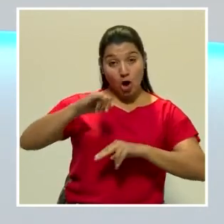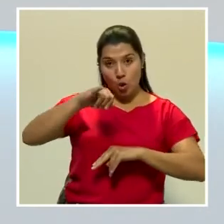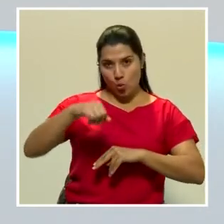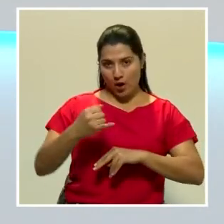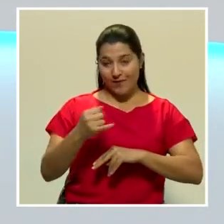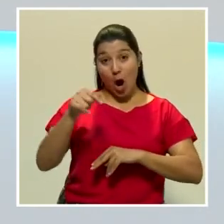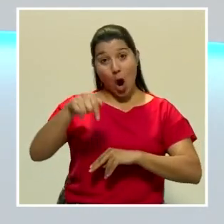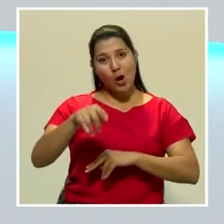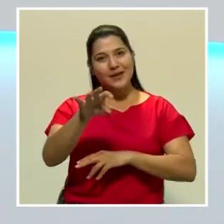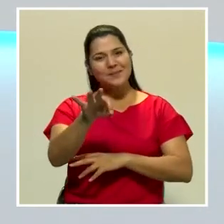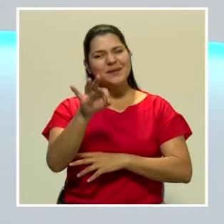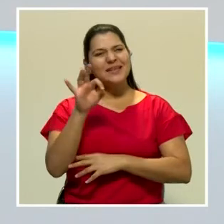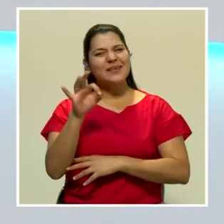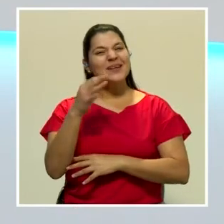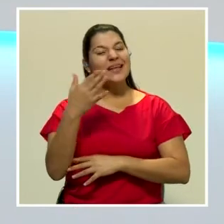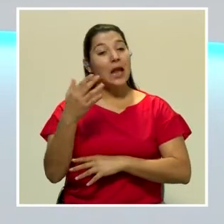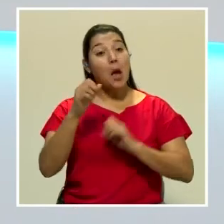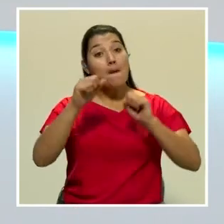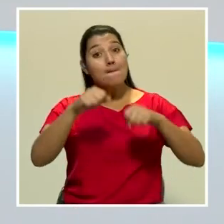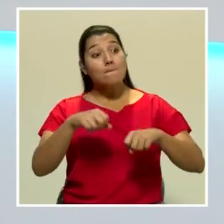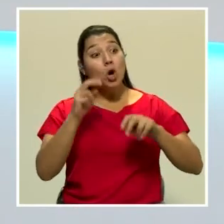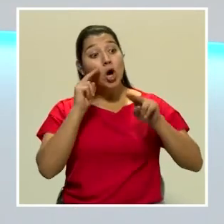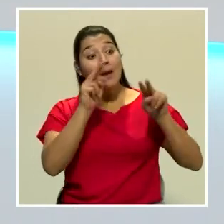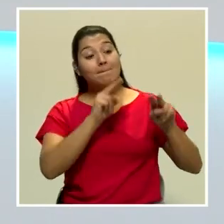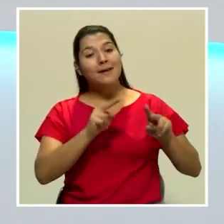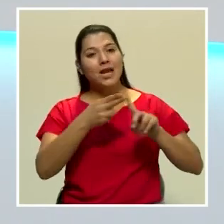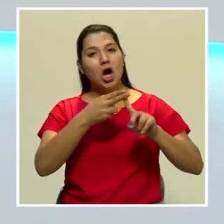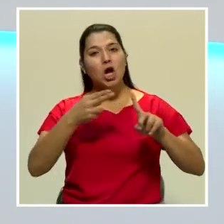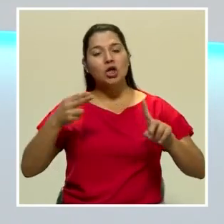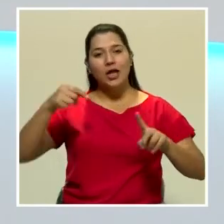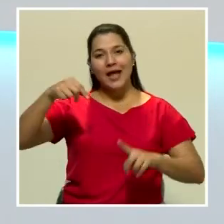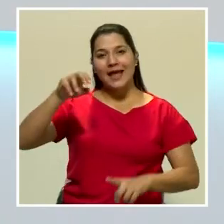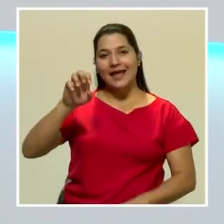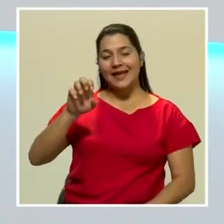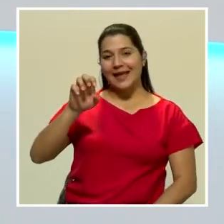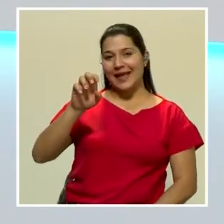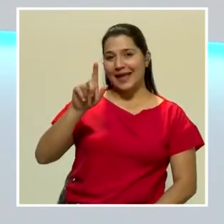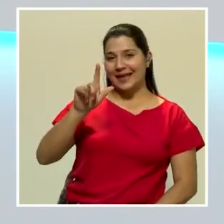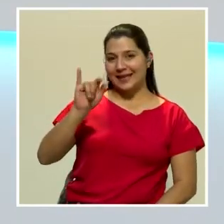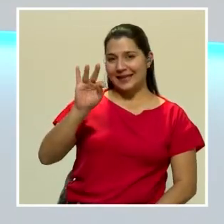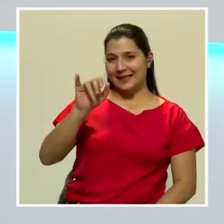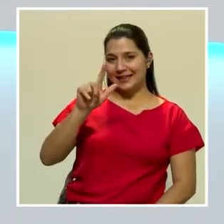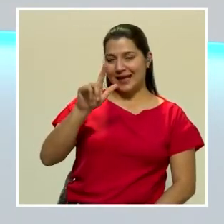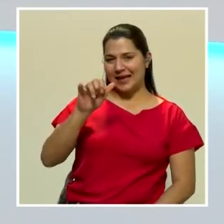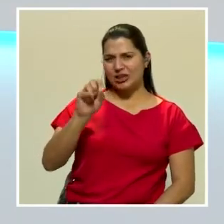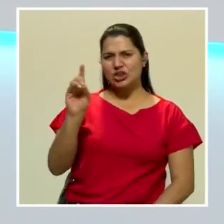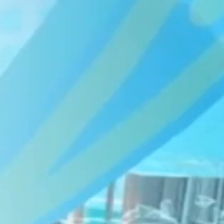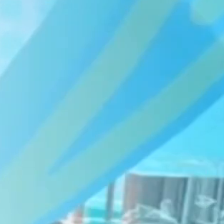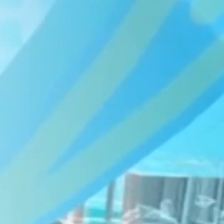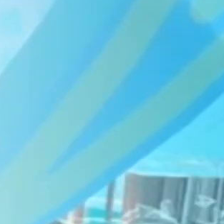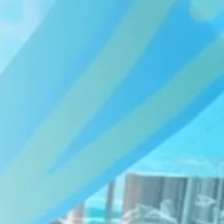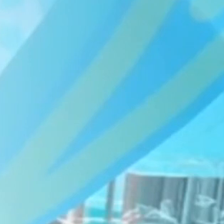Hoy los invitamos a dar un recorrido por el Hotel Quelitales en Cachí.